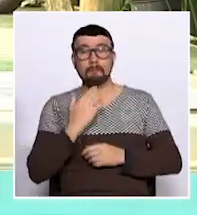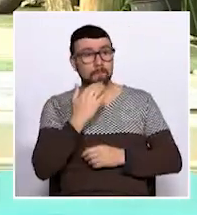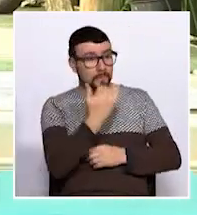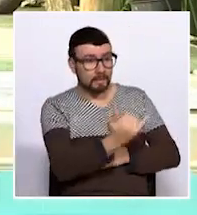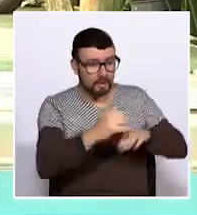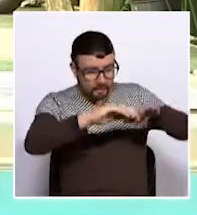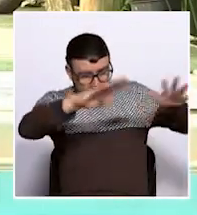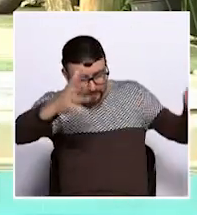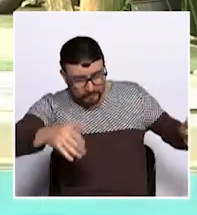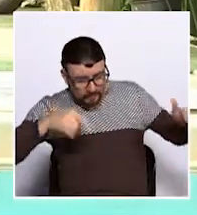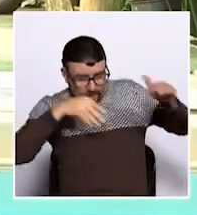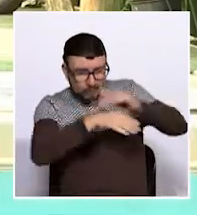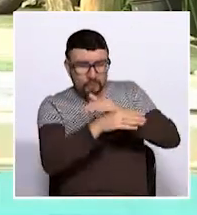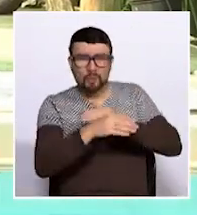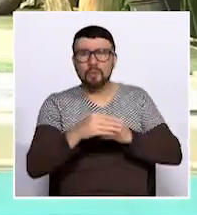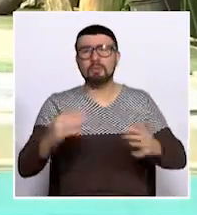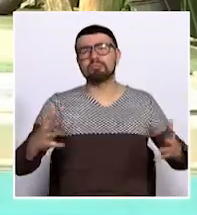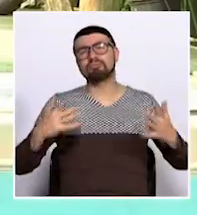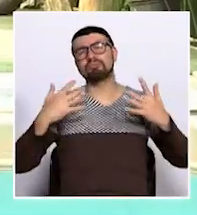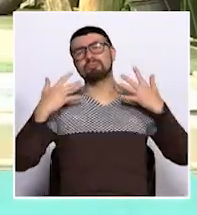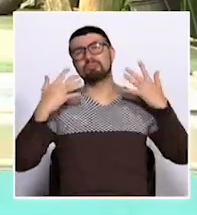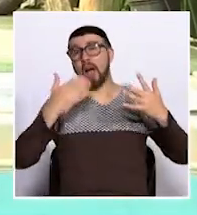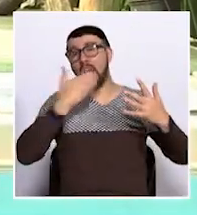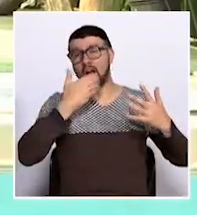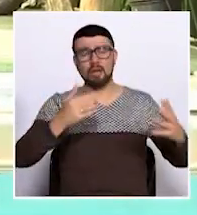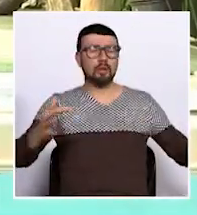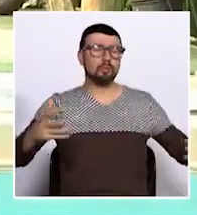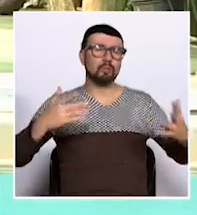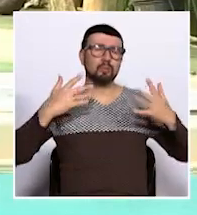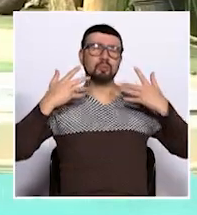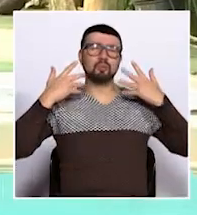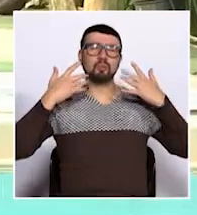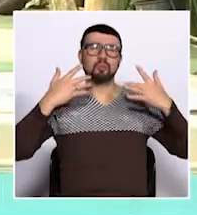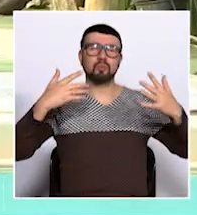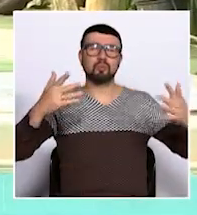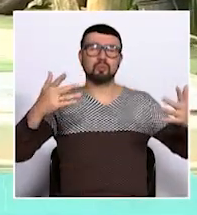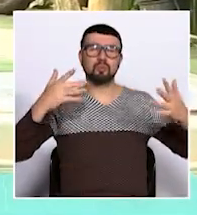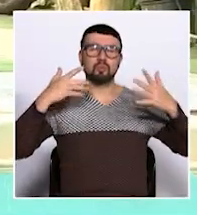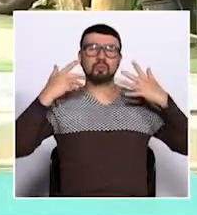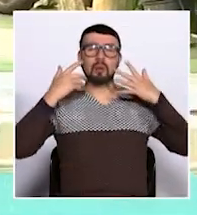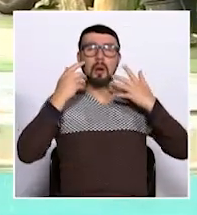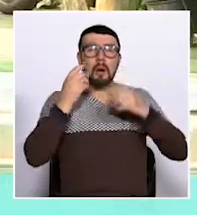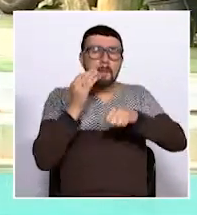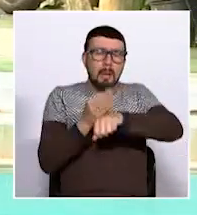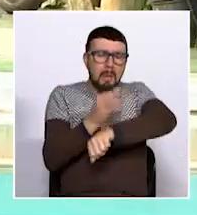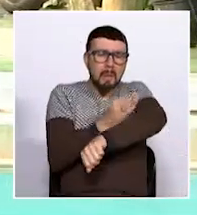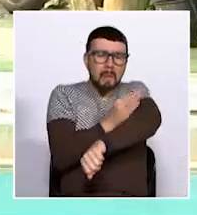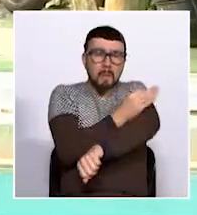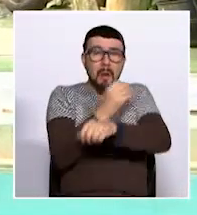turco. Este turco lo que hace es abrir nuestros poros. Las personas se preguntarán, bueno, pues es entrar a